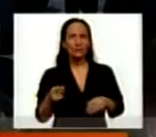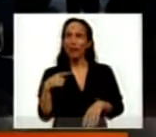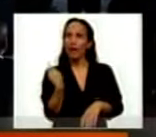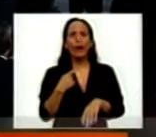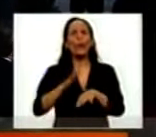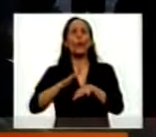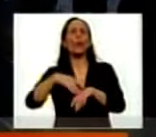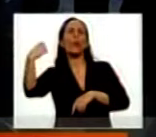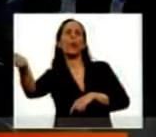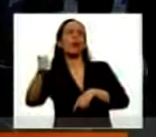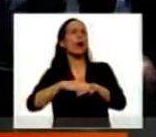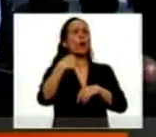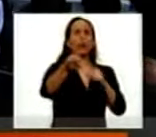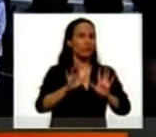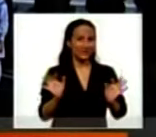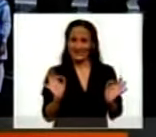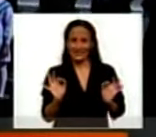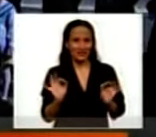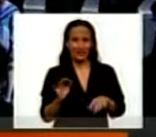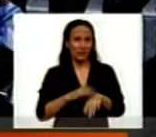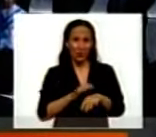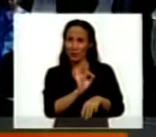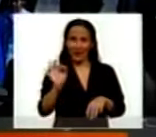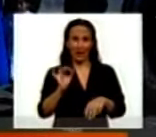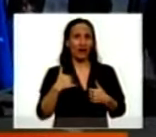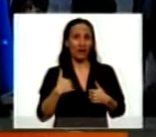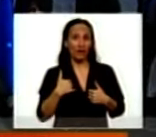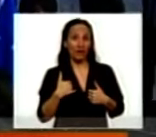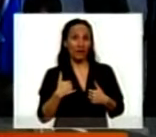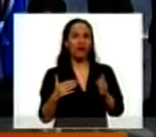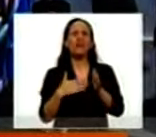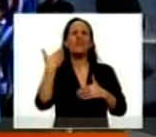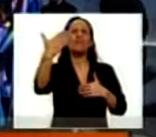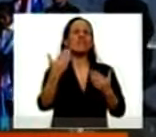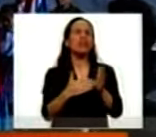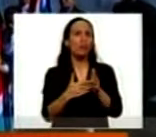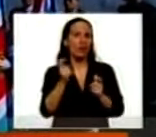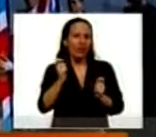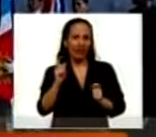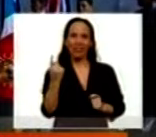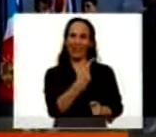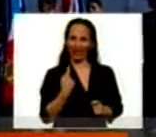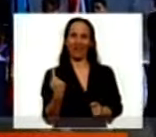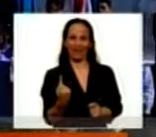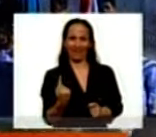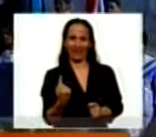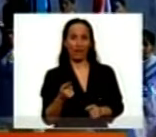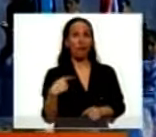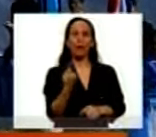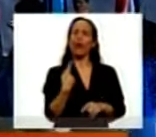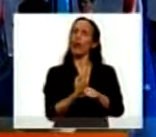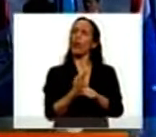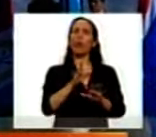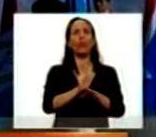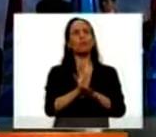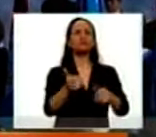echar la culpa a nadie de lo que nos suceda, porque somos los dueños de nuestro destino. Significa que no podemos sentarnos a